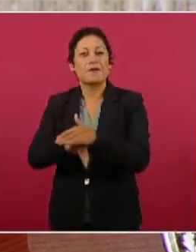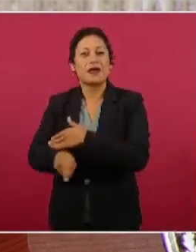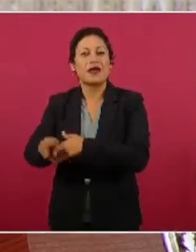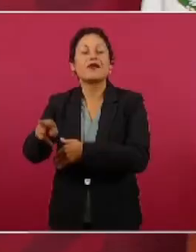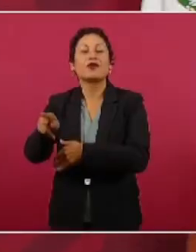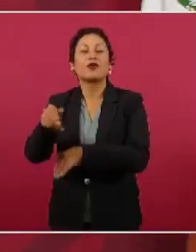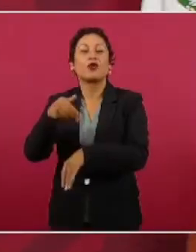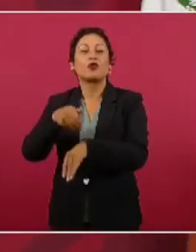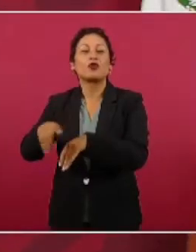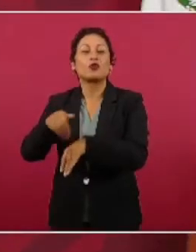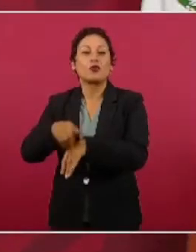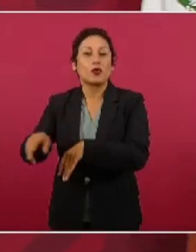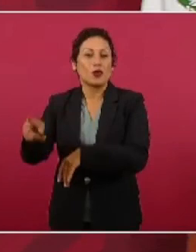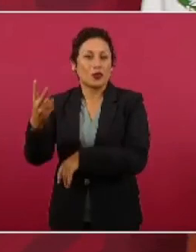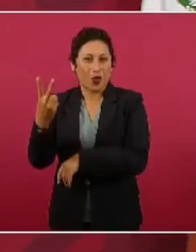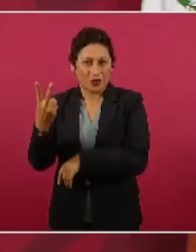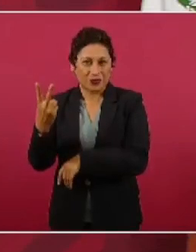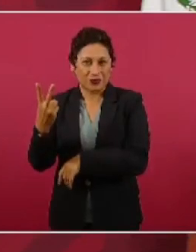que ahí,